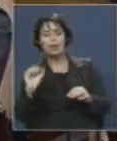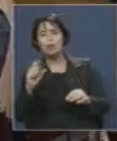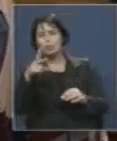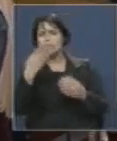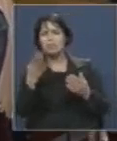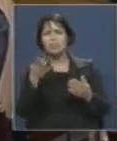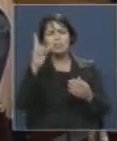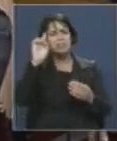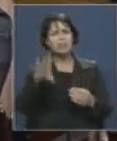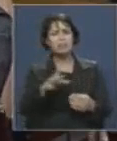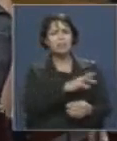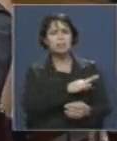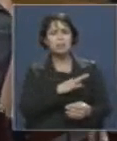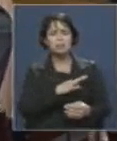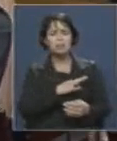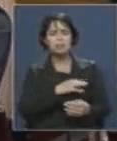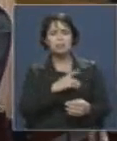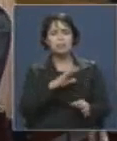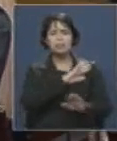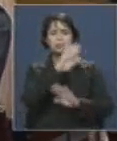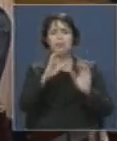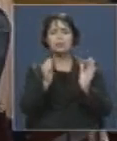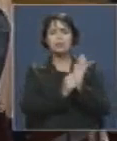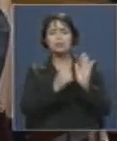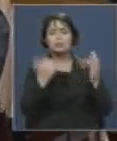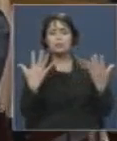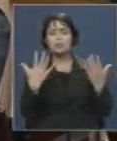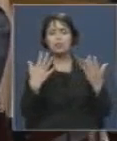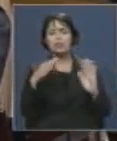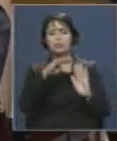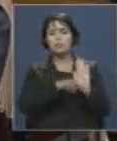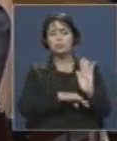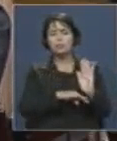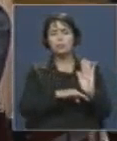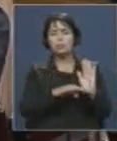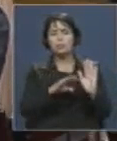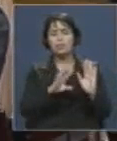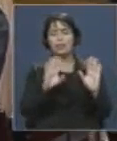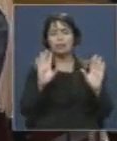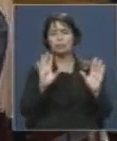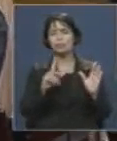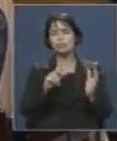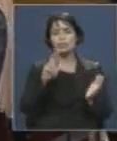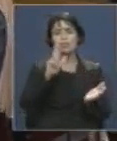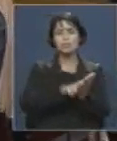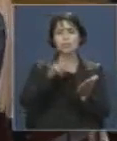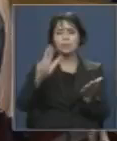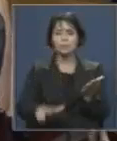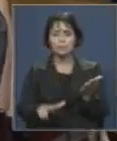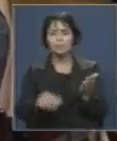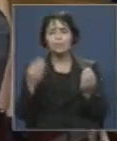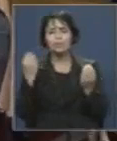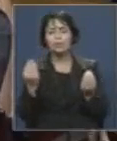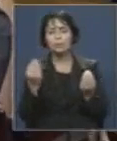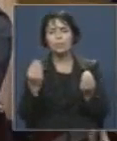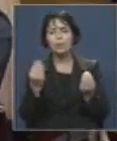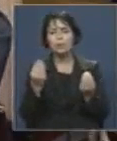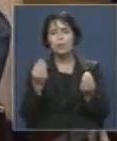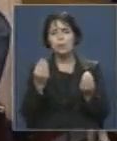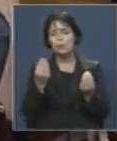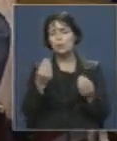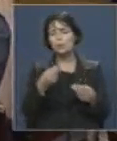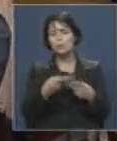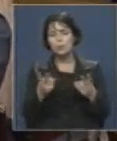mejor que nadie, ministro, se encuentra protegido en el artículo 10 del protocolo adicional de la Convención, que consagra la salud como un bien público que el Estado